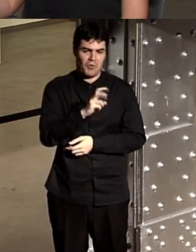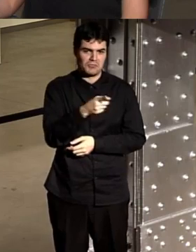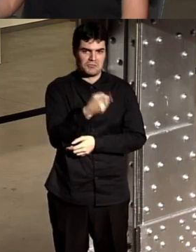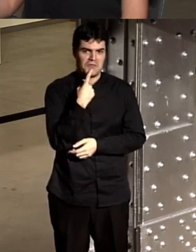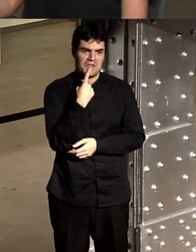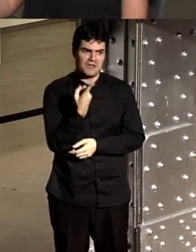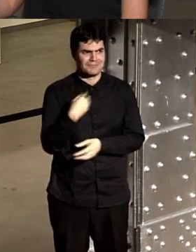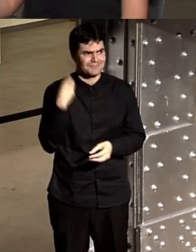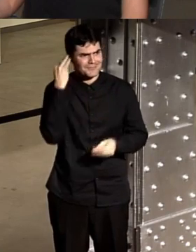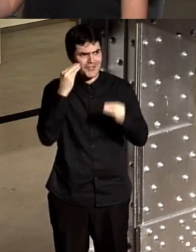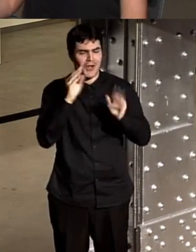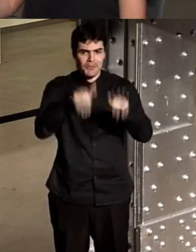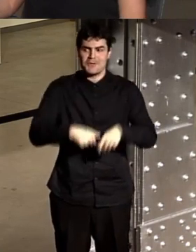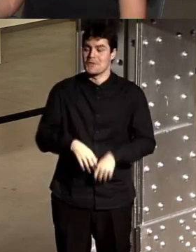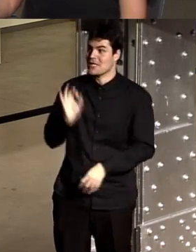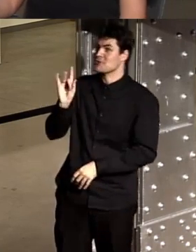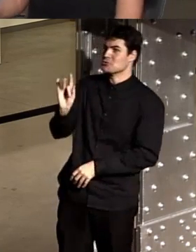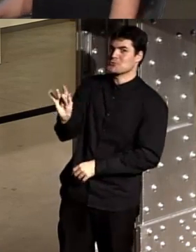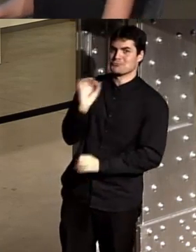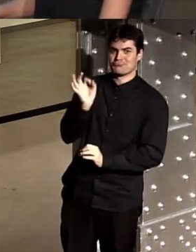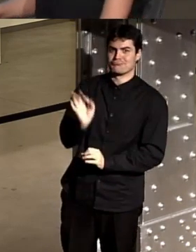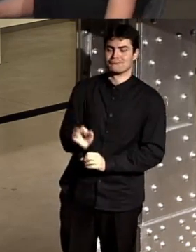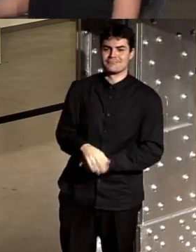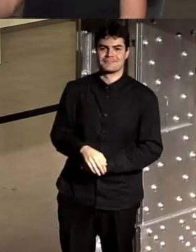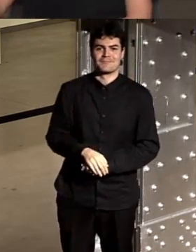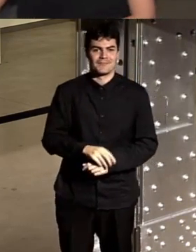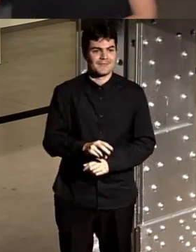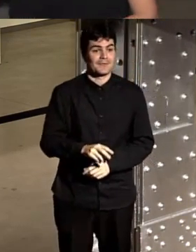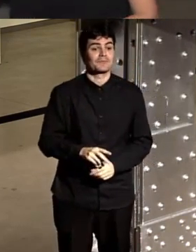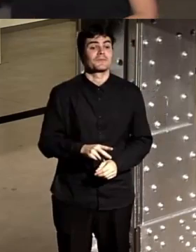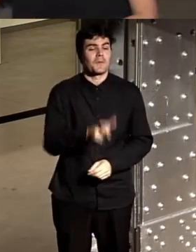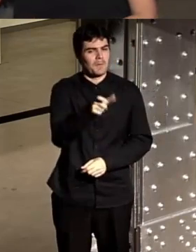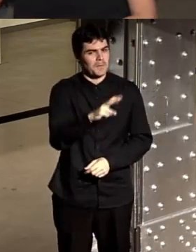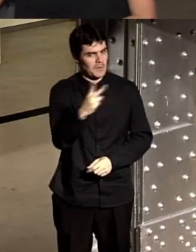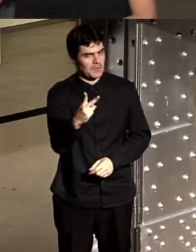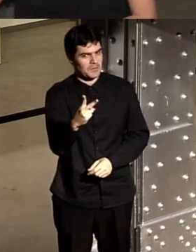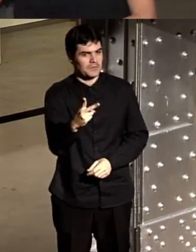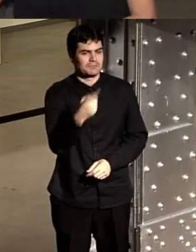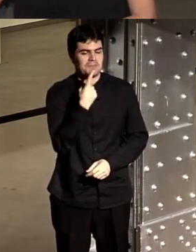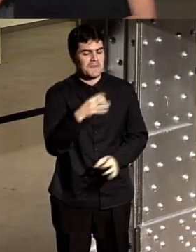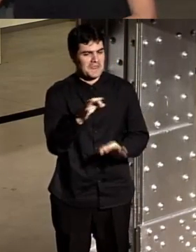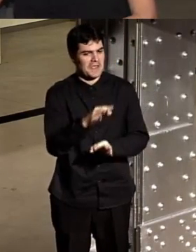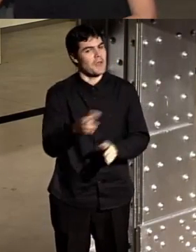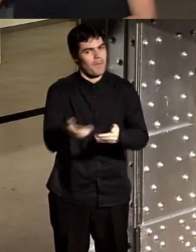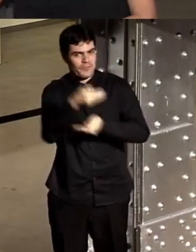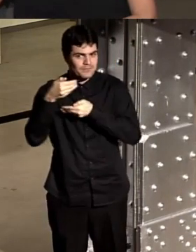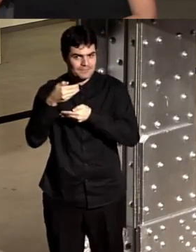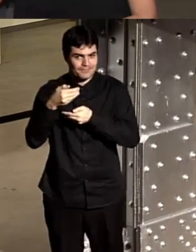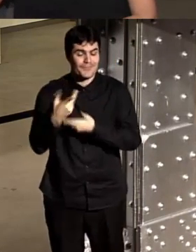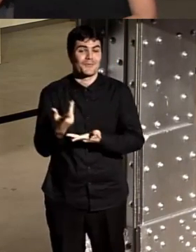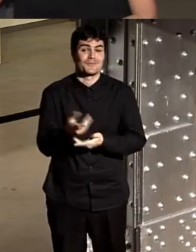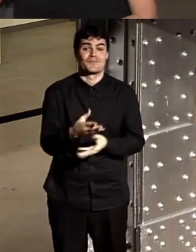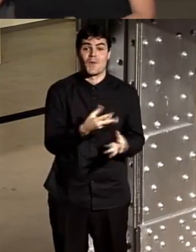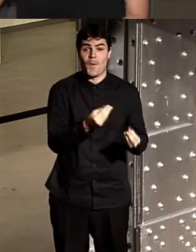dice, creo que hay que dar la vuelta. Sí, sí, yo creo que... Y los otros 2 no dicen nada, que es cuando les secuestran. Muchas veces